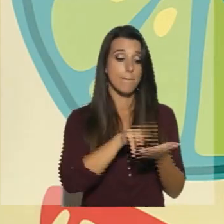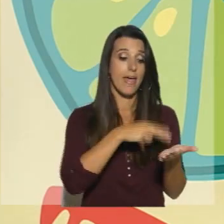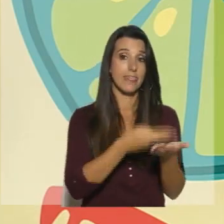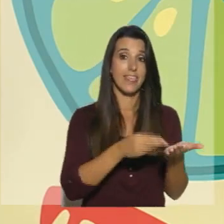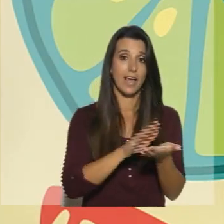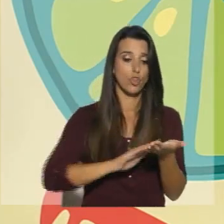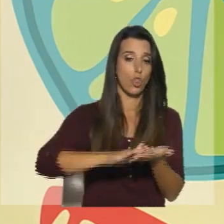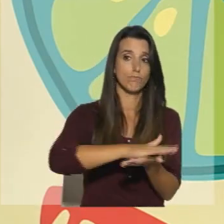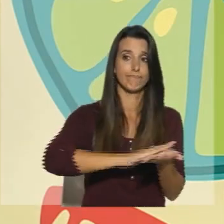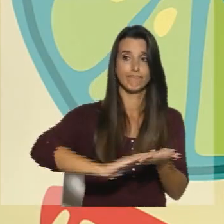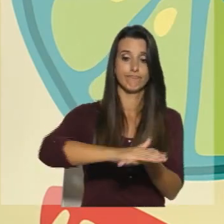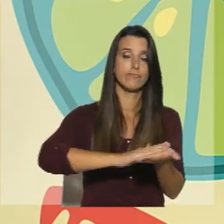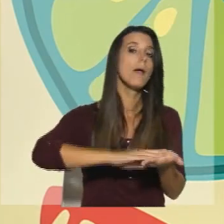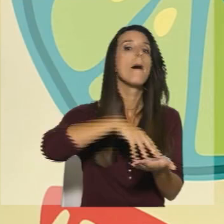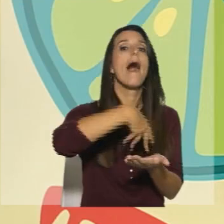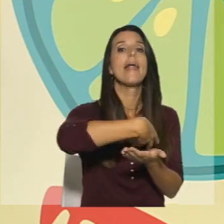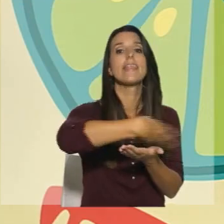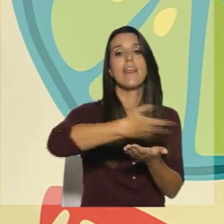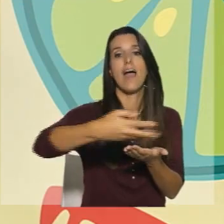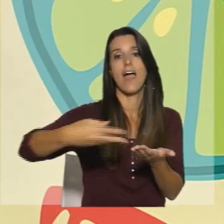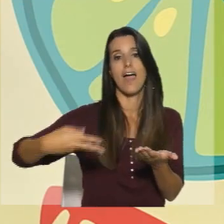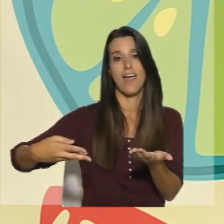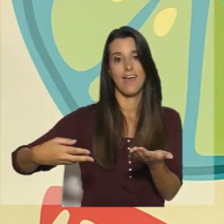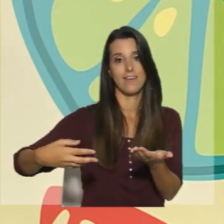y enharinado. Con manteca, entonces el molde para que...